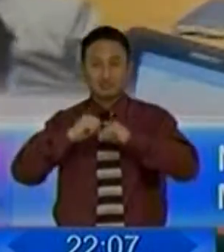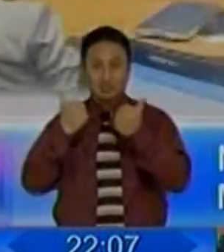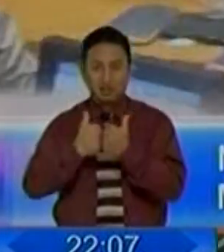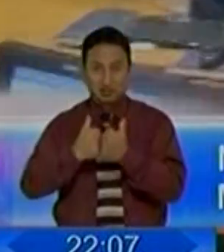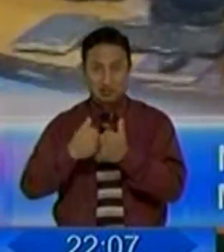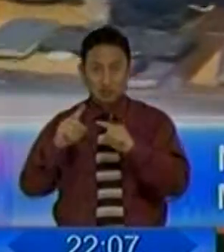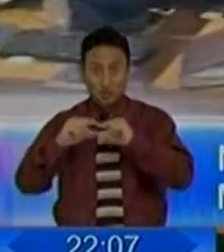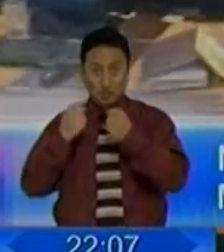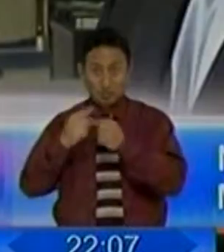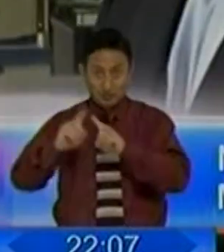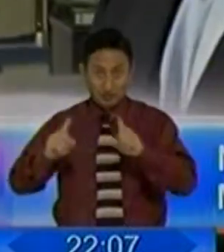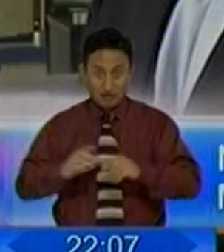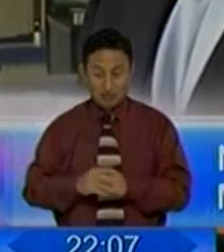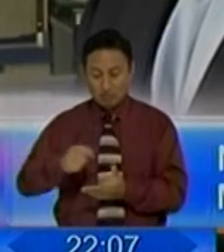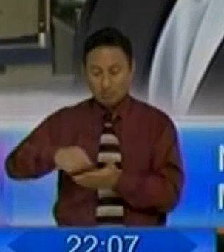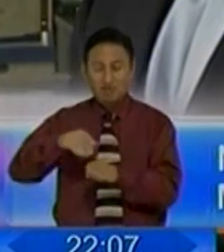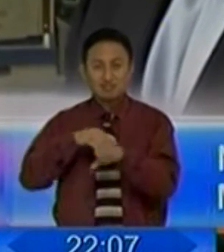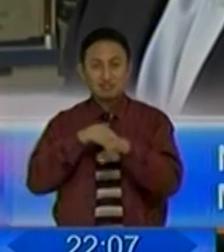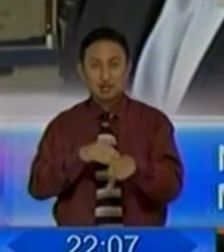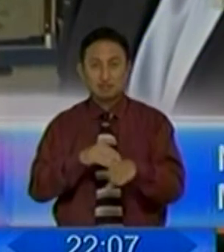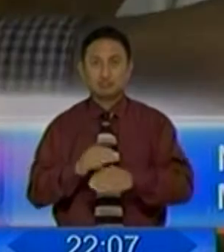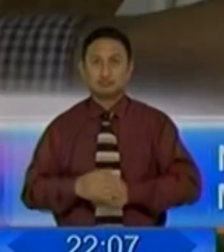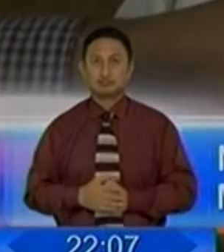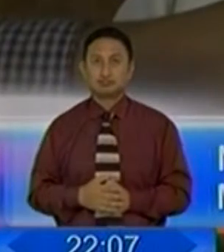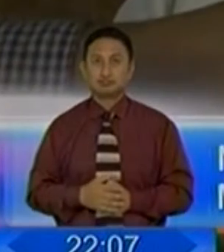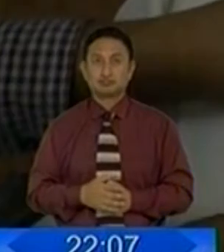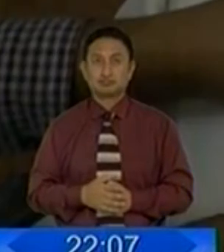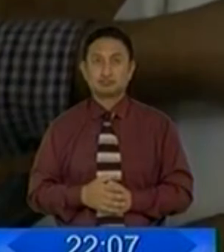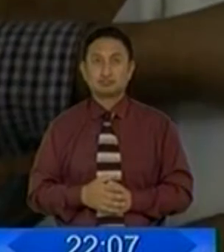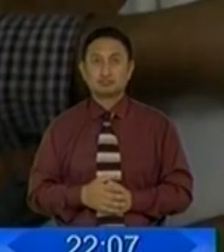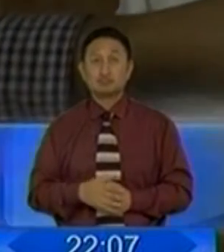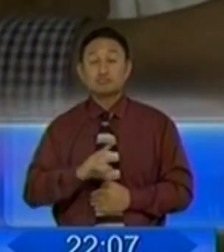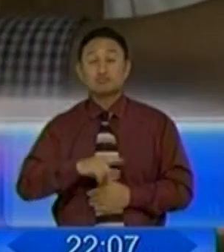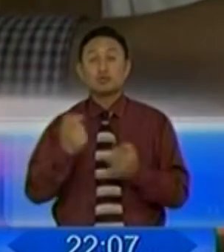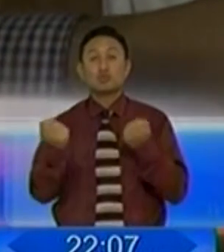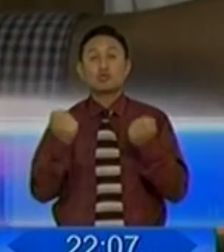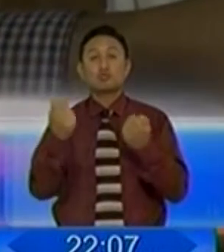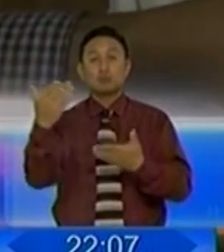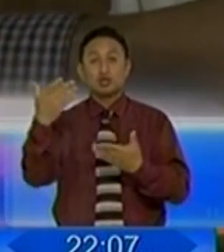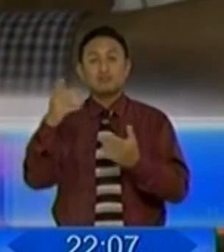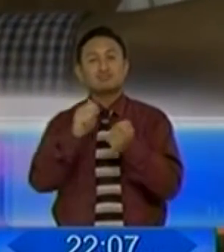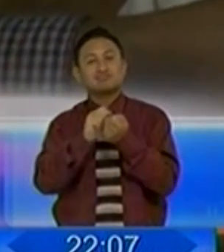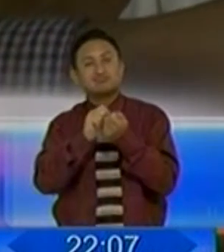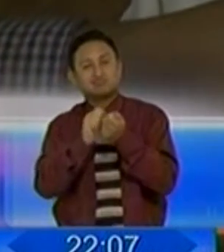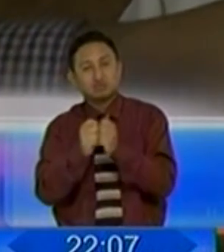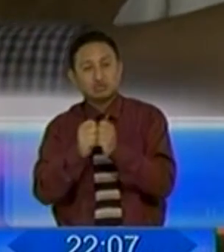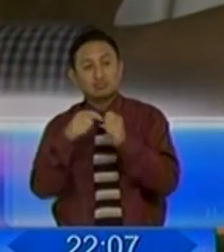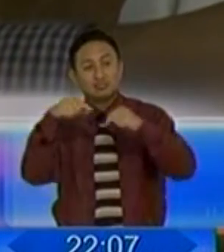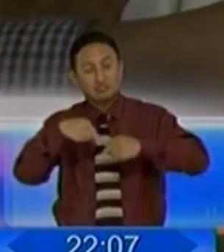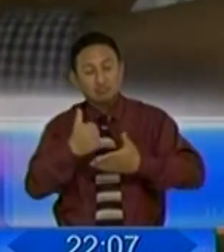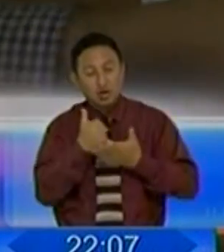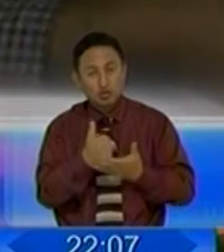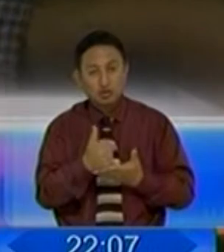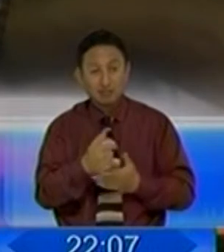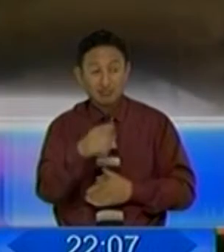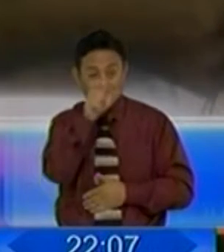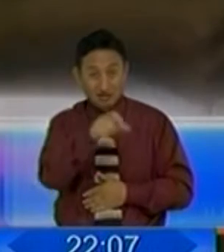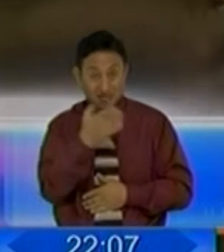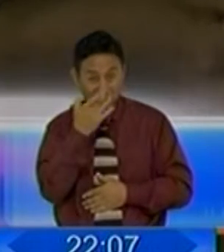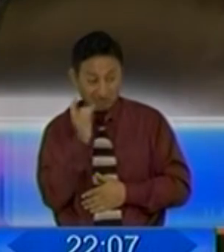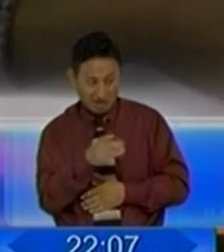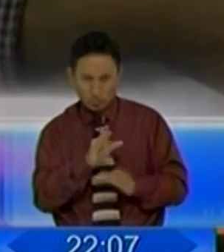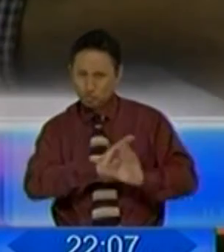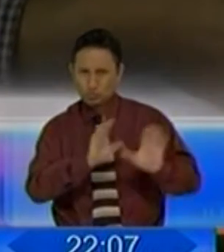de diferentes bancadas respaldaron el pedido. El control político es para corregir, para bien del país, no es porque nos caiga mal.